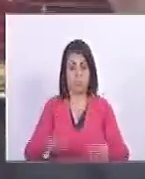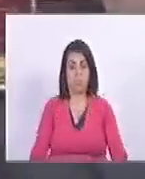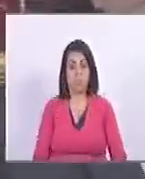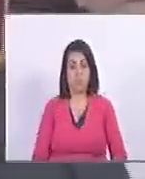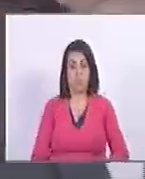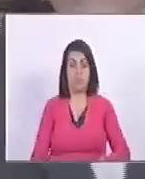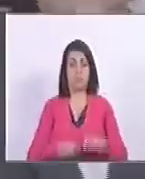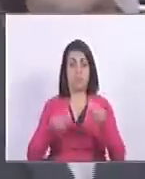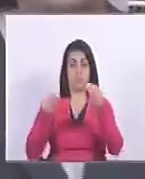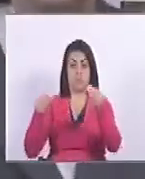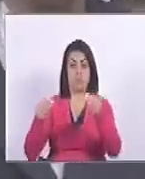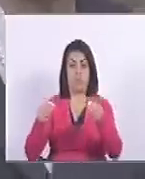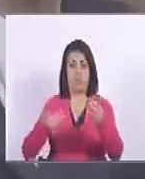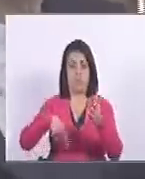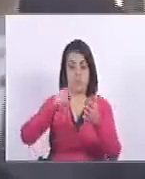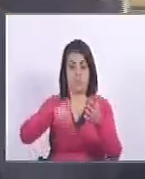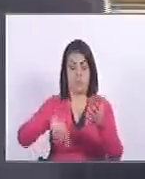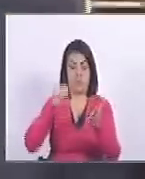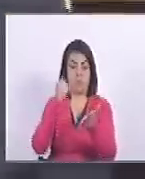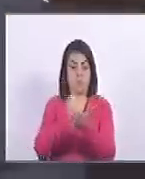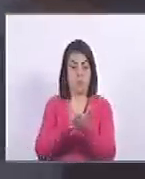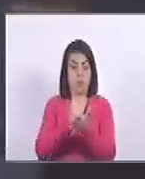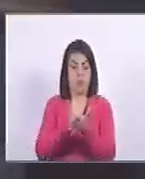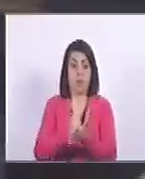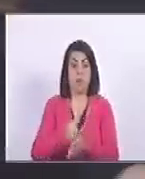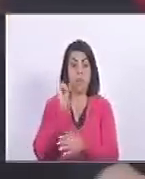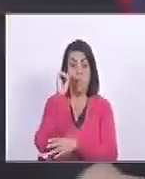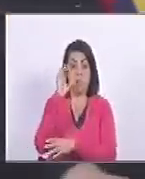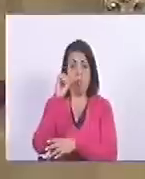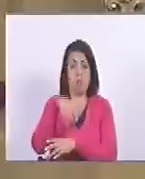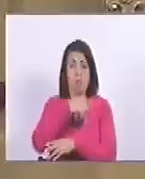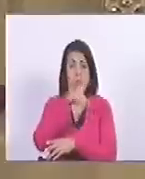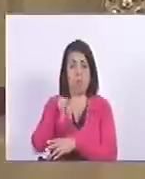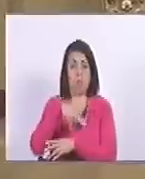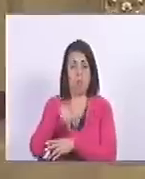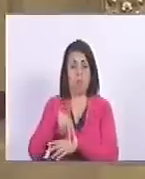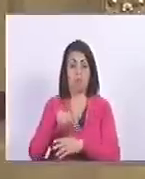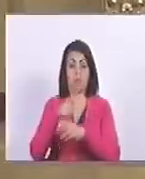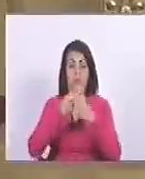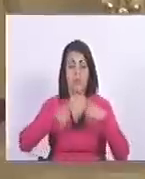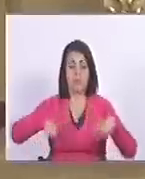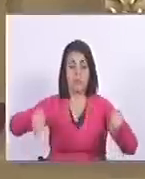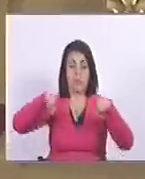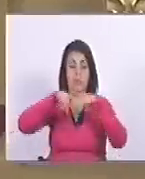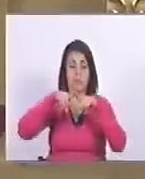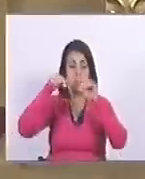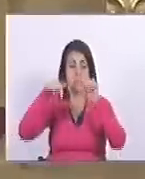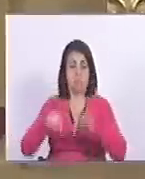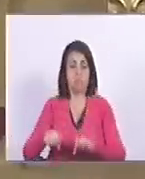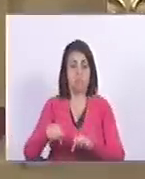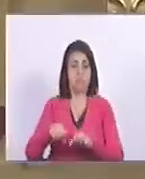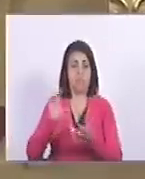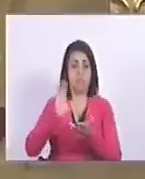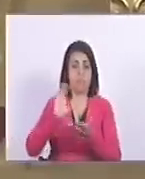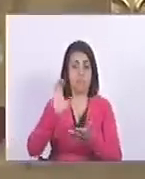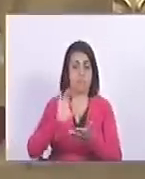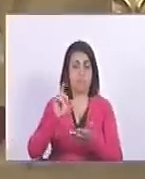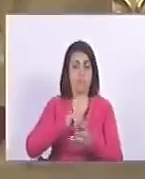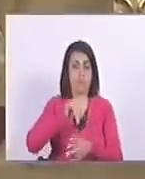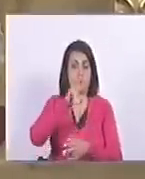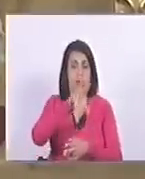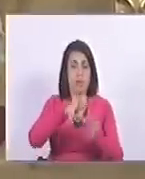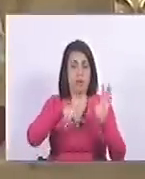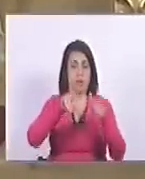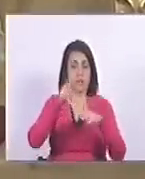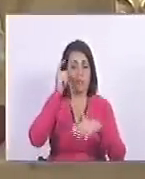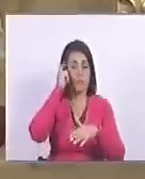del mismo. Dado y firmado y sellado en el Palacio Federal Legislativo, sede de la Asamblea Nacional en la ciudad de Caracas, a los